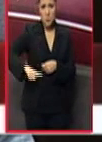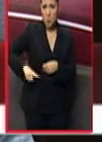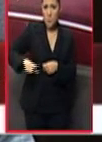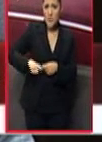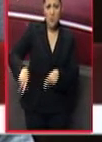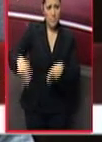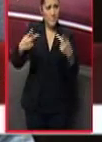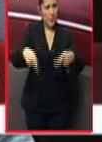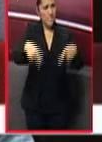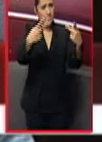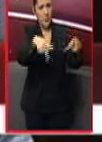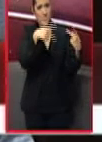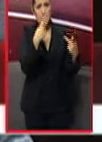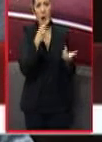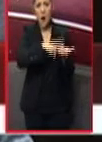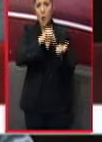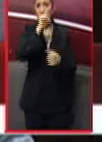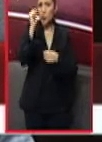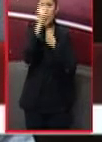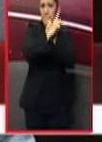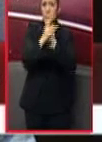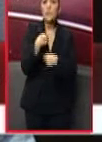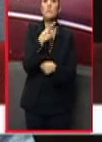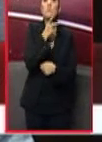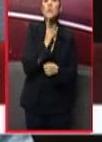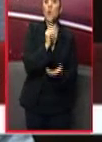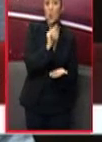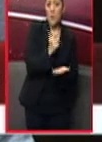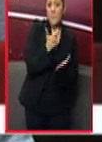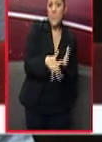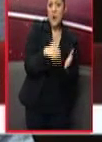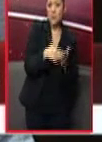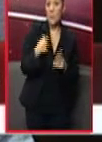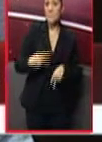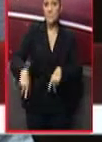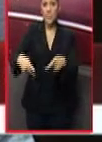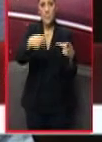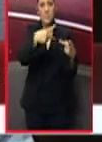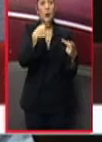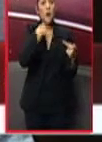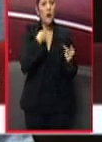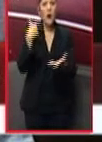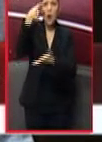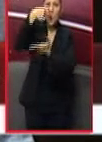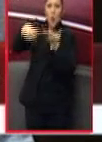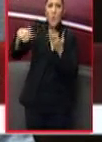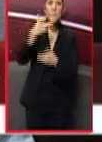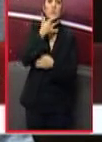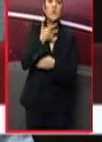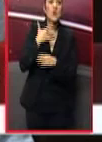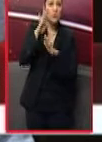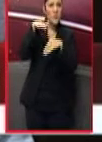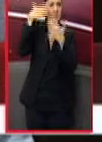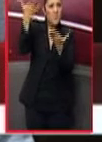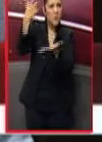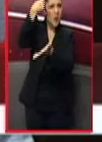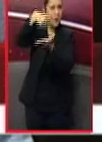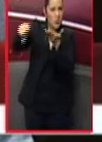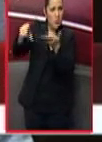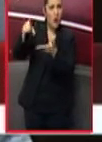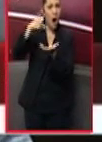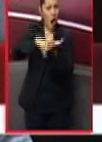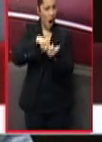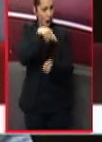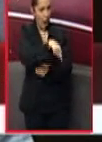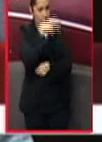siga vendiendo al extranjero petróleo barato, comprando gasolinas extranjeras baratas y vendiéndolas